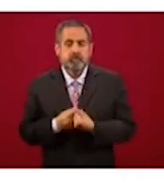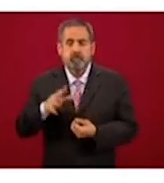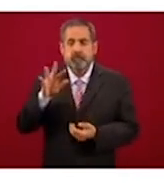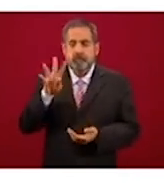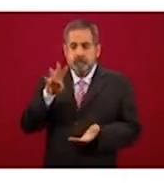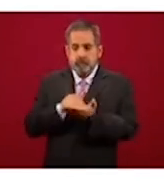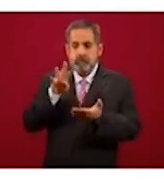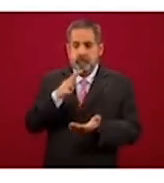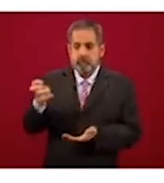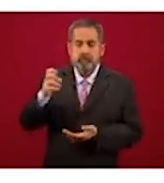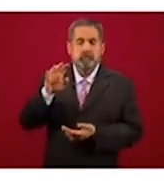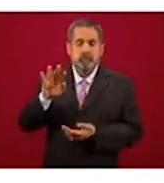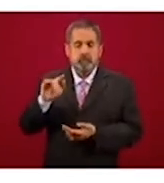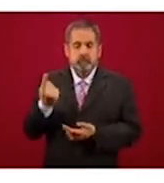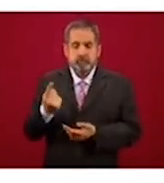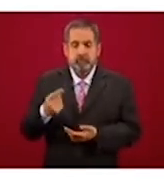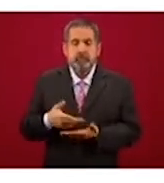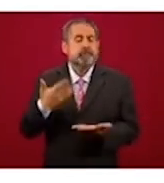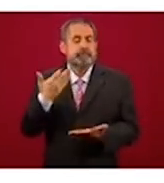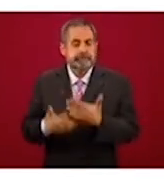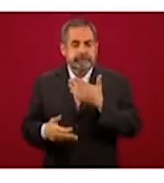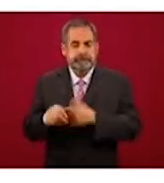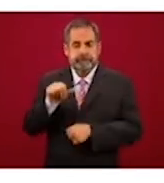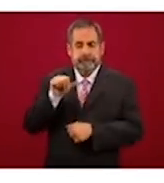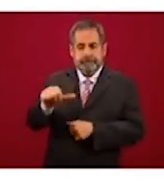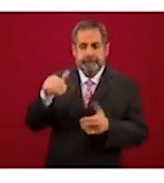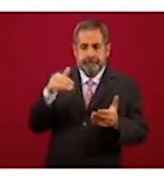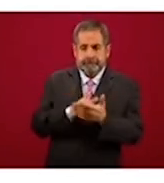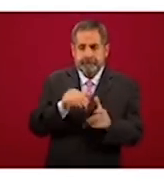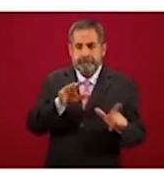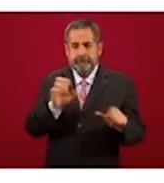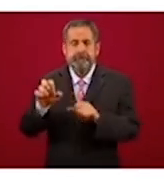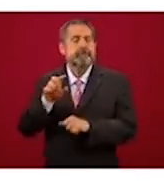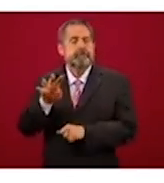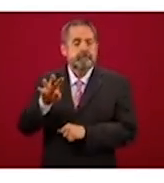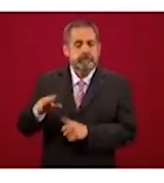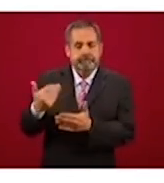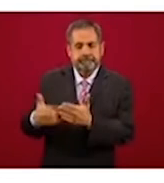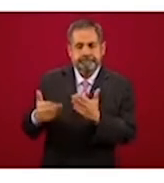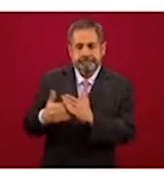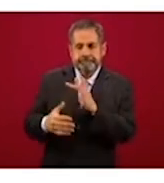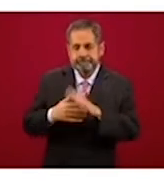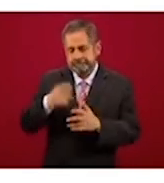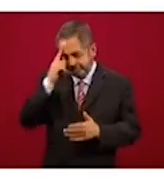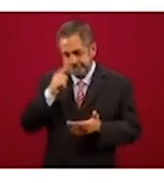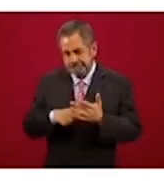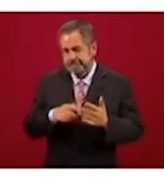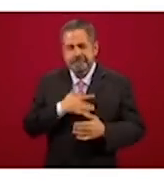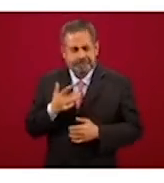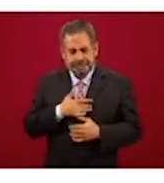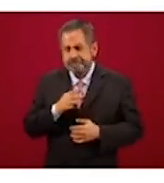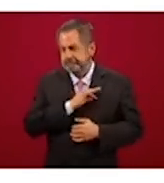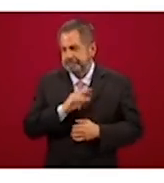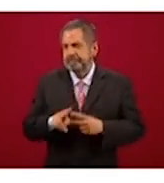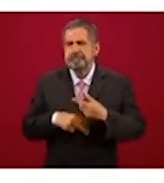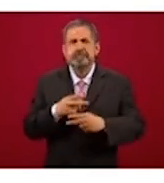nos quedan dieciséis mil 719 creemos que esta meta va a ser cumplida con